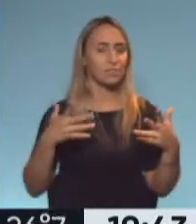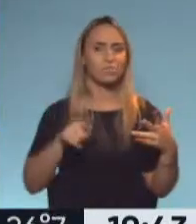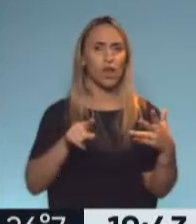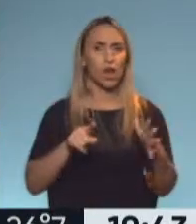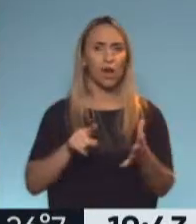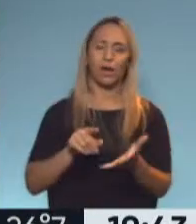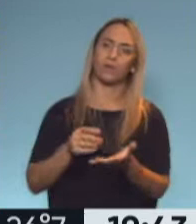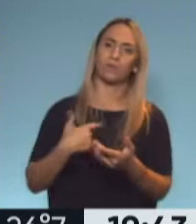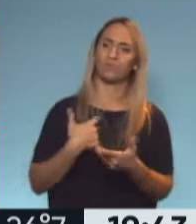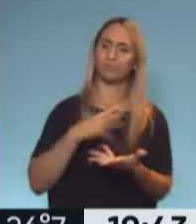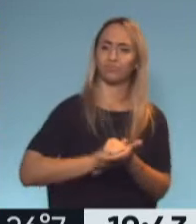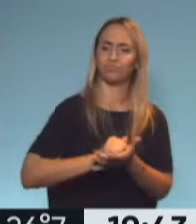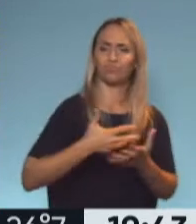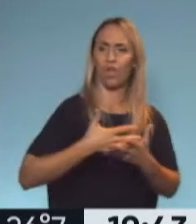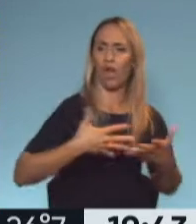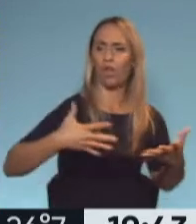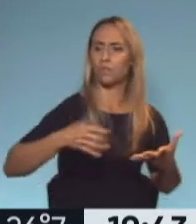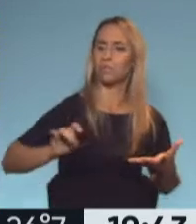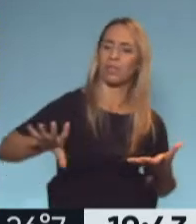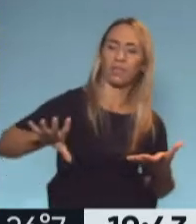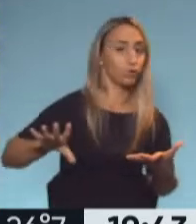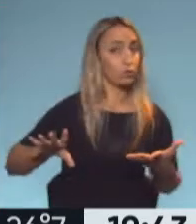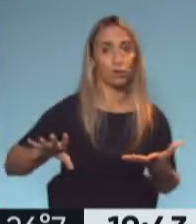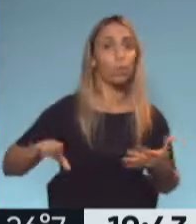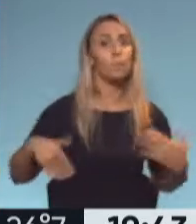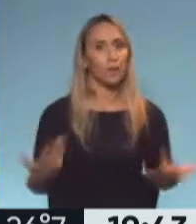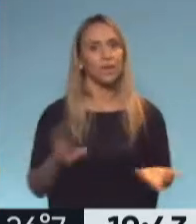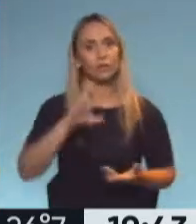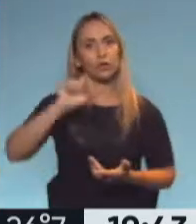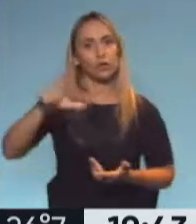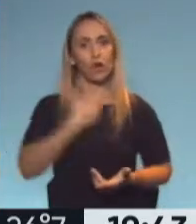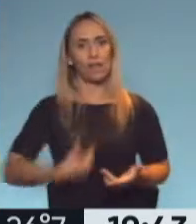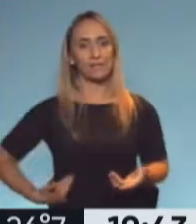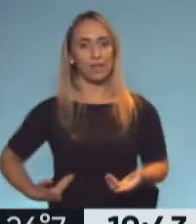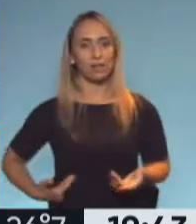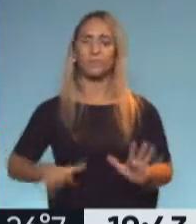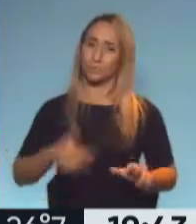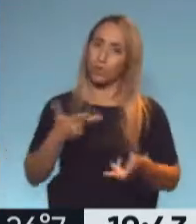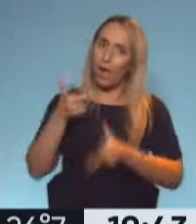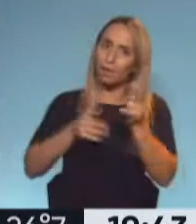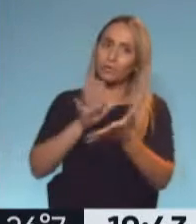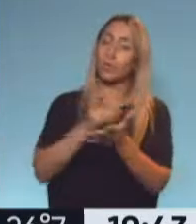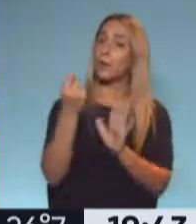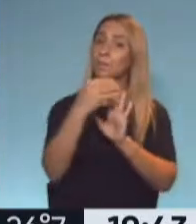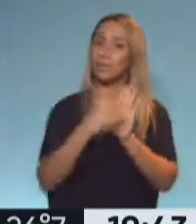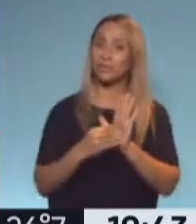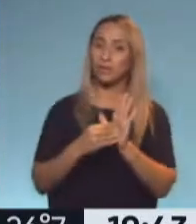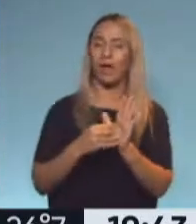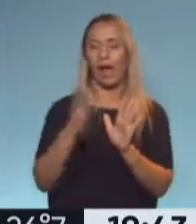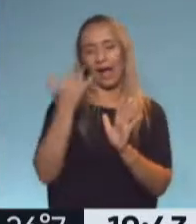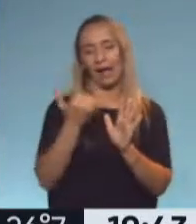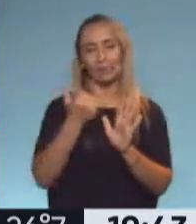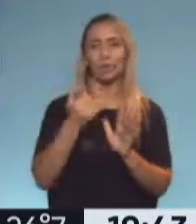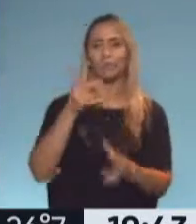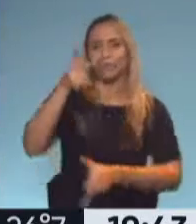Estado, mantener ese equilibrio. Quizás más necesaria que nunca la agricultura familiar, me refiero a lo que pasa con los precios, porque la contracara, digamos, de este escenario genial de